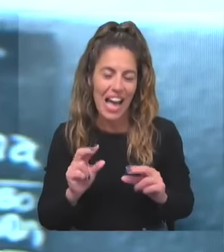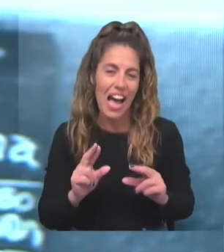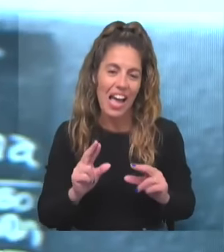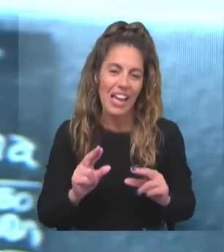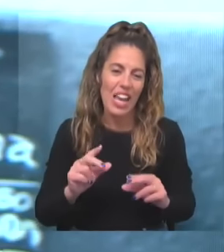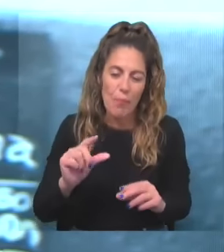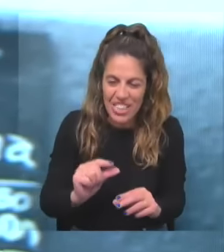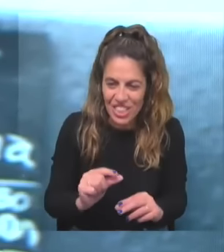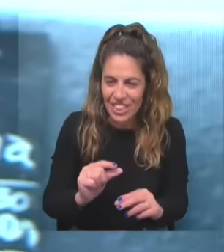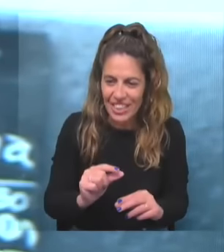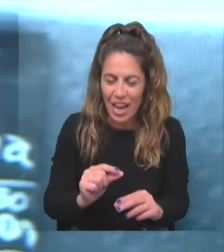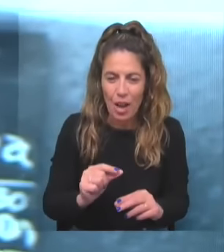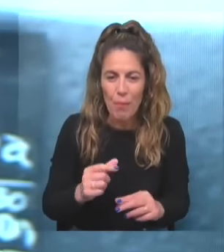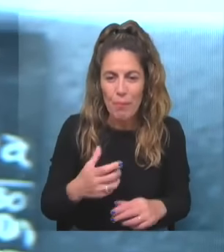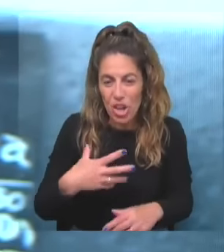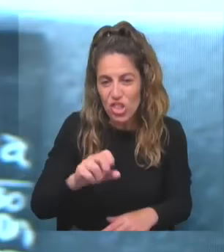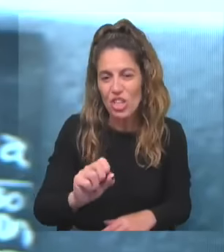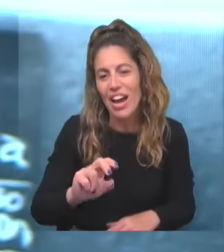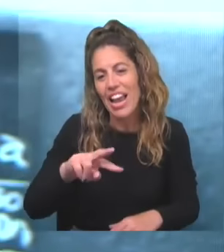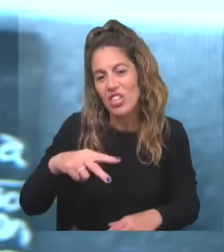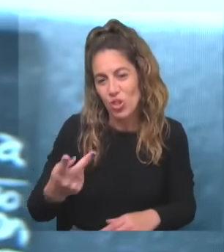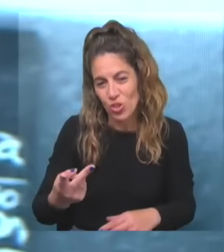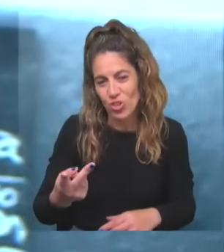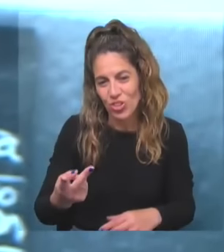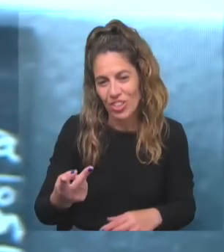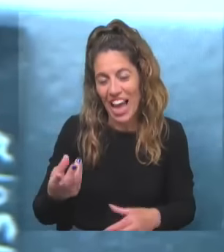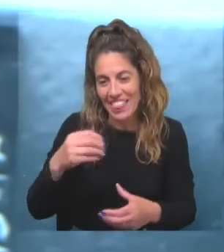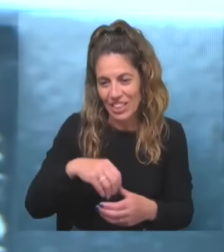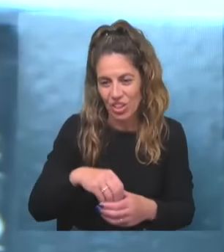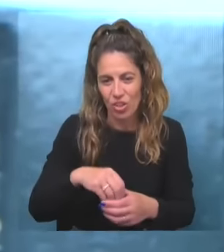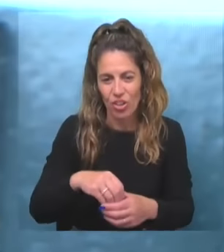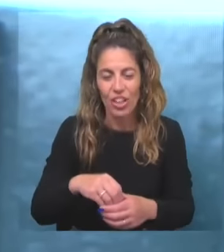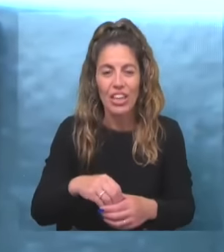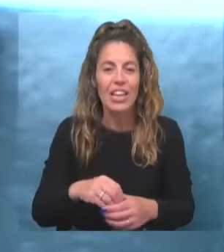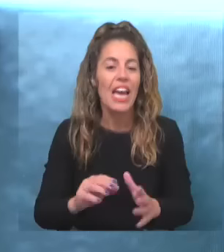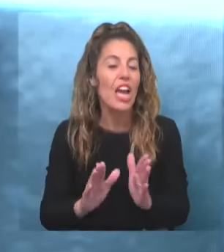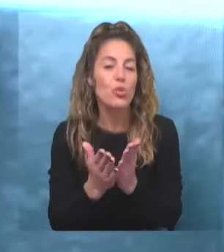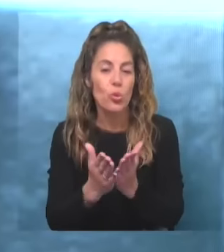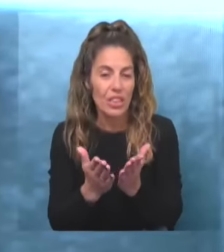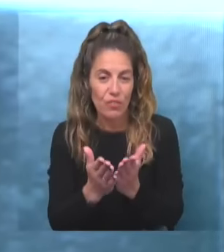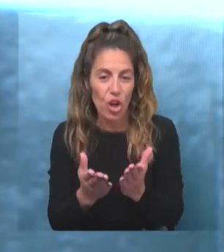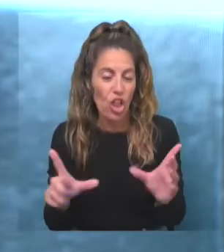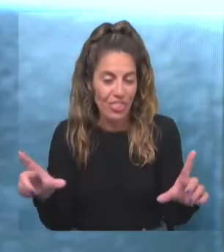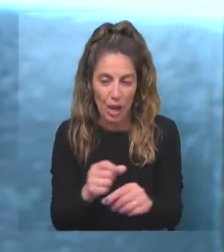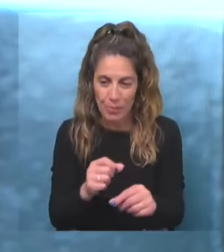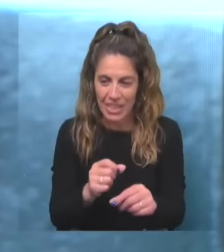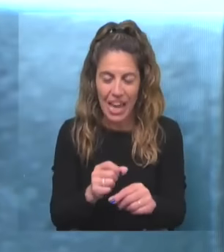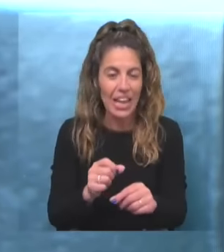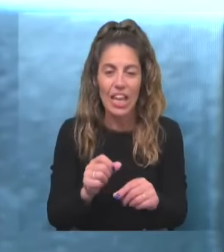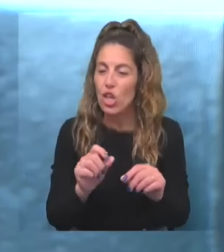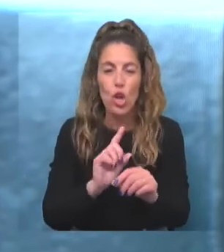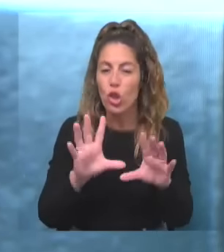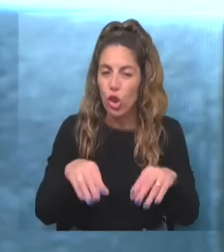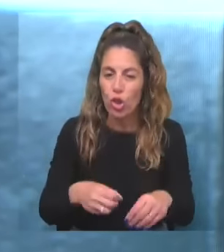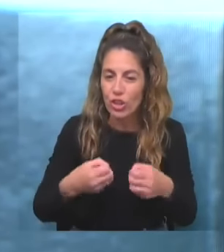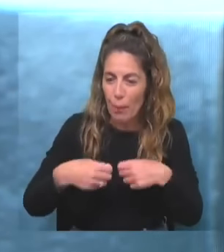Para plantearnos eso, ¿no? Y en su libro termina con la canción de Fito, no todo está perdido, vengo a ofrecer mi corazón. Yo creo,